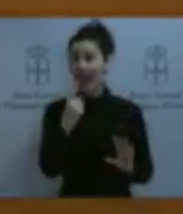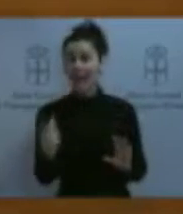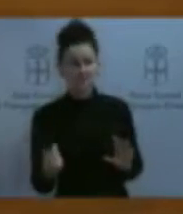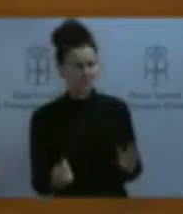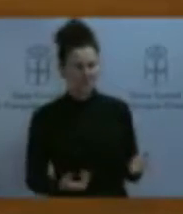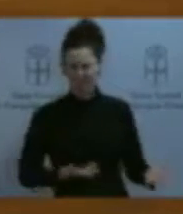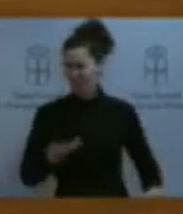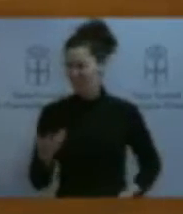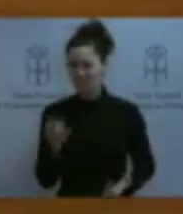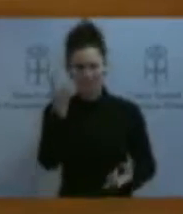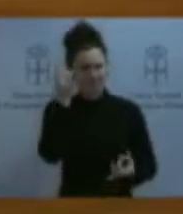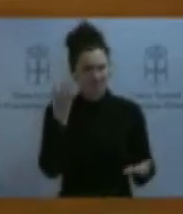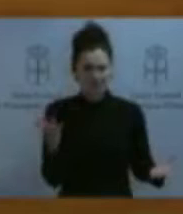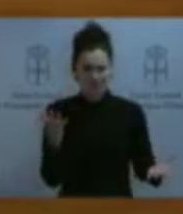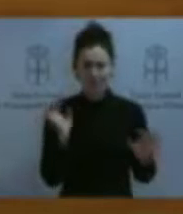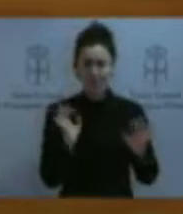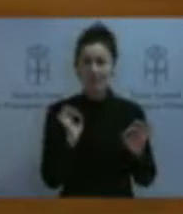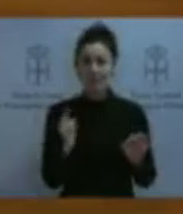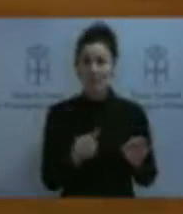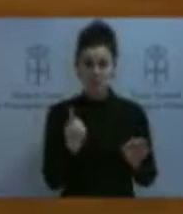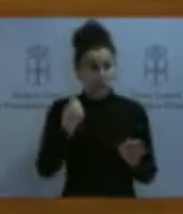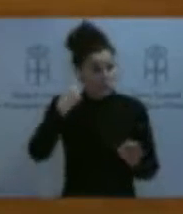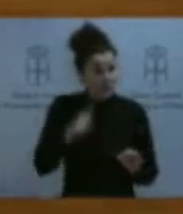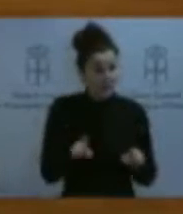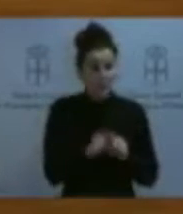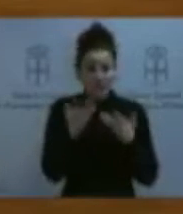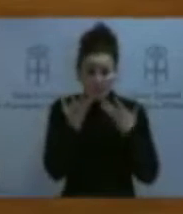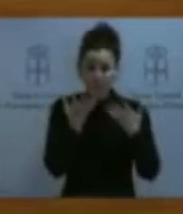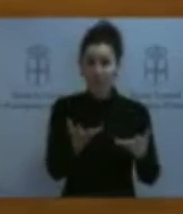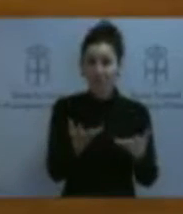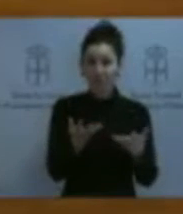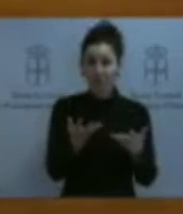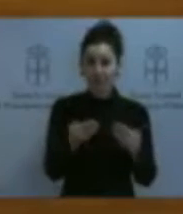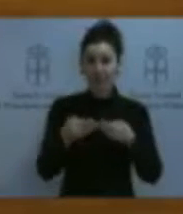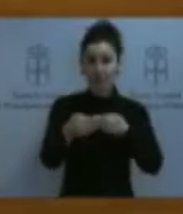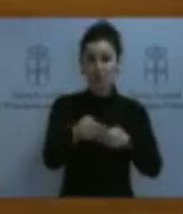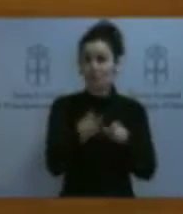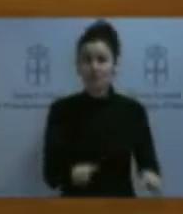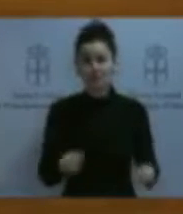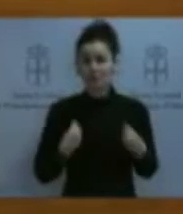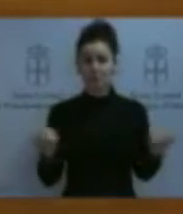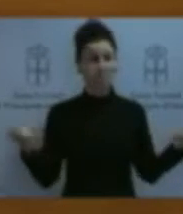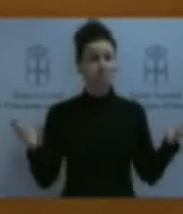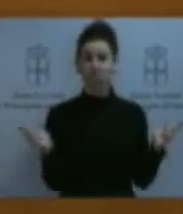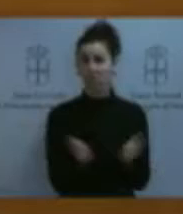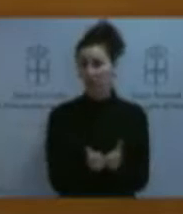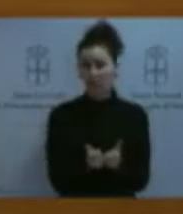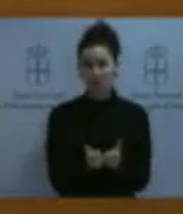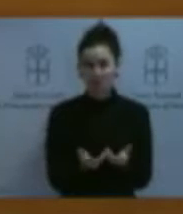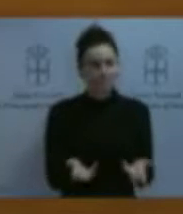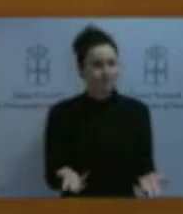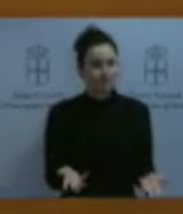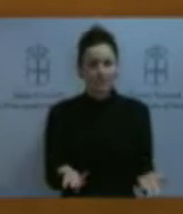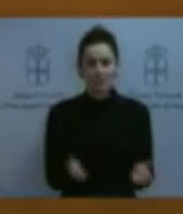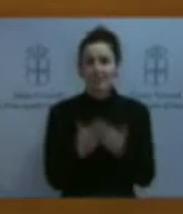del fenómeno, ¿no? En 10 años de una crisis demográfica sin precedentes, lo que tenemos es que no hay ni un solo estudio que analice cuál es la situación de la